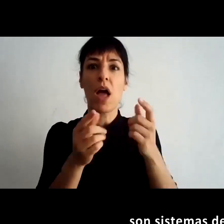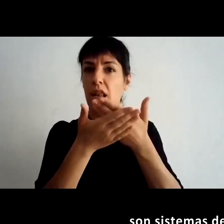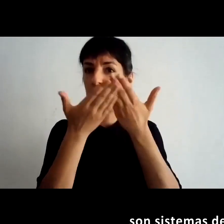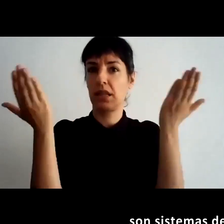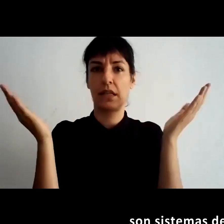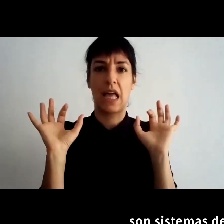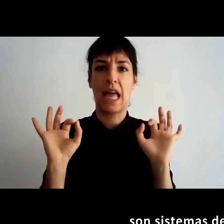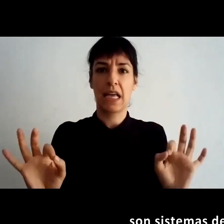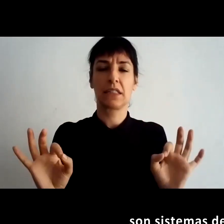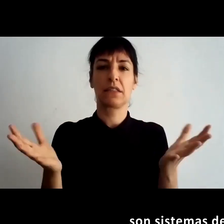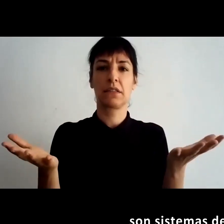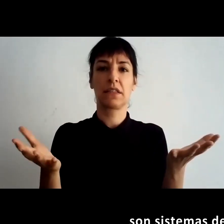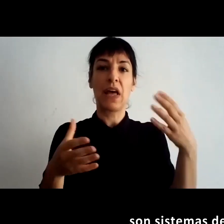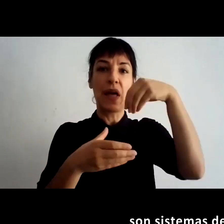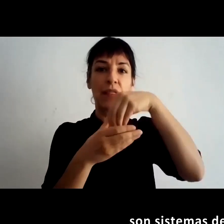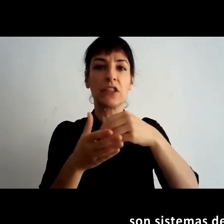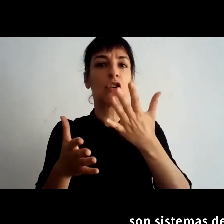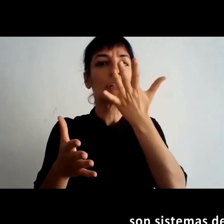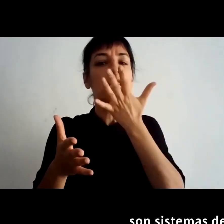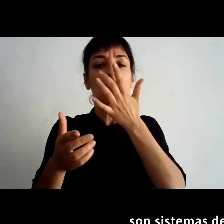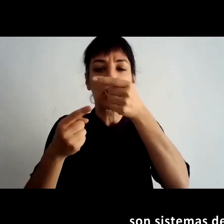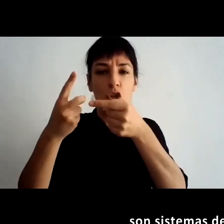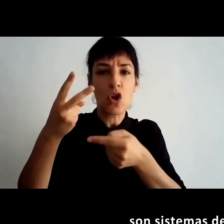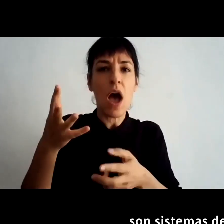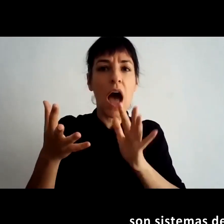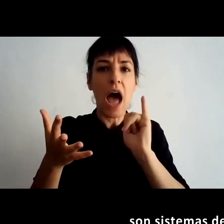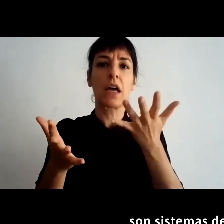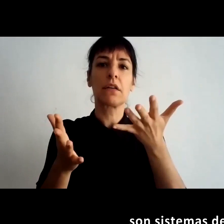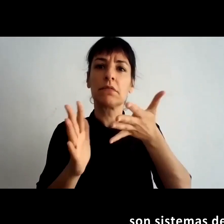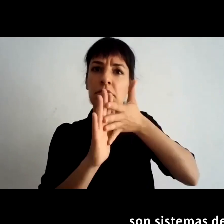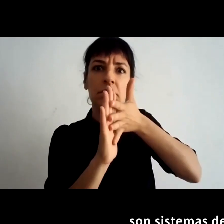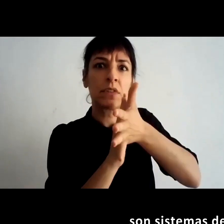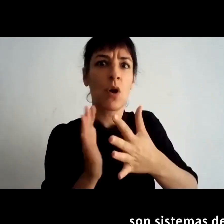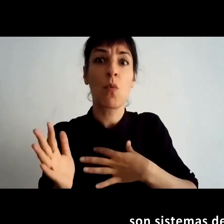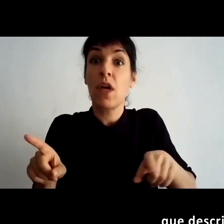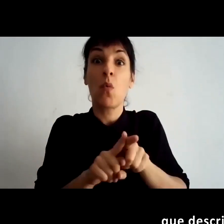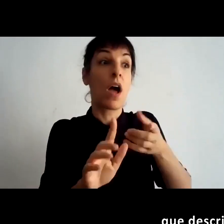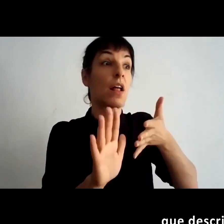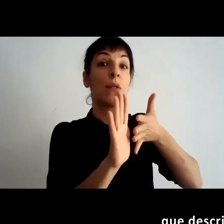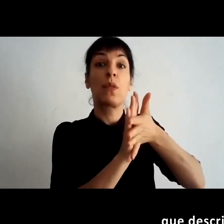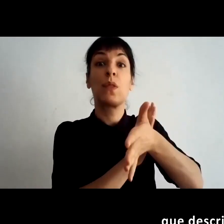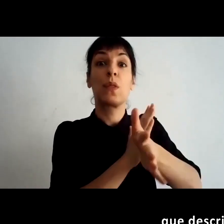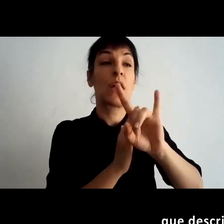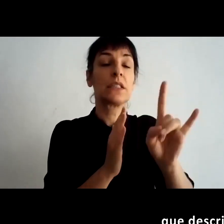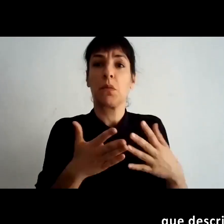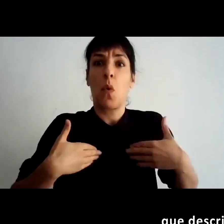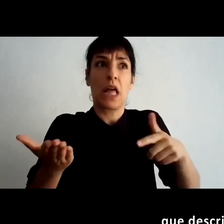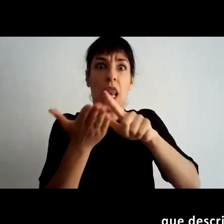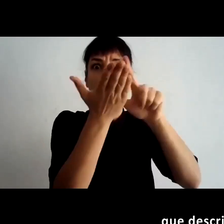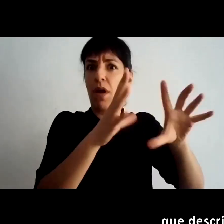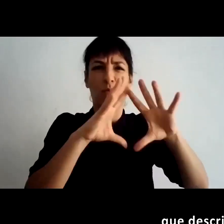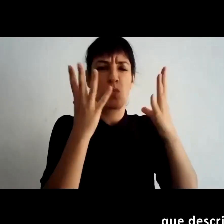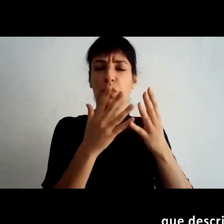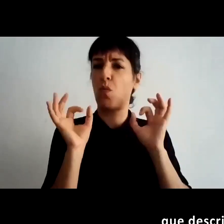Son sistemas de signos que podemos describir de la misma manera que describimos cualquier otra lengua del